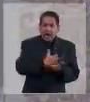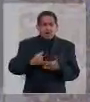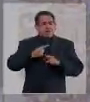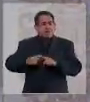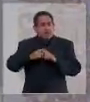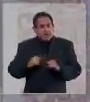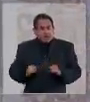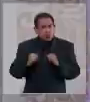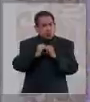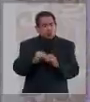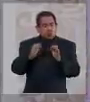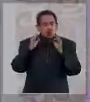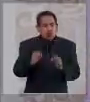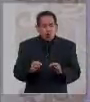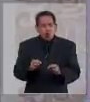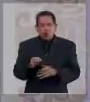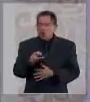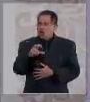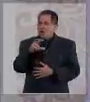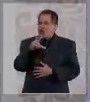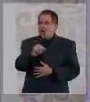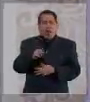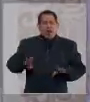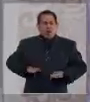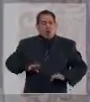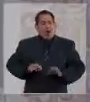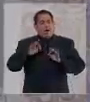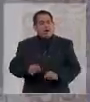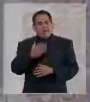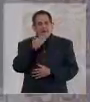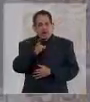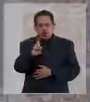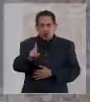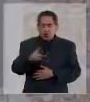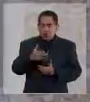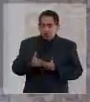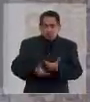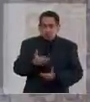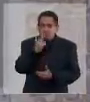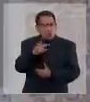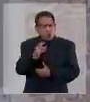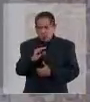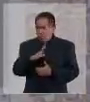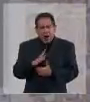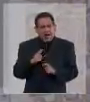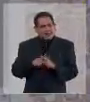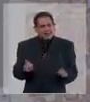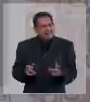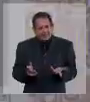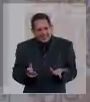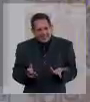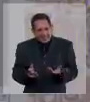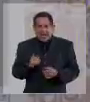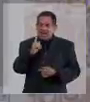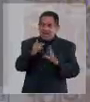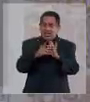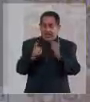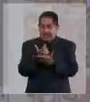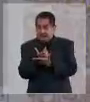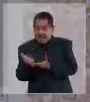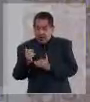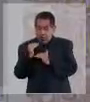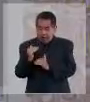instituciones básicas no son las adecuadas para dar un mejor servicio. No nada más te diré que el salario